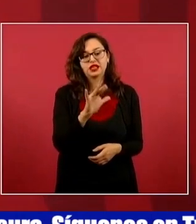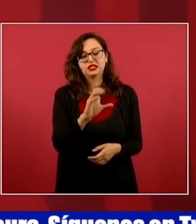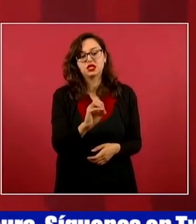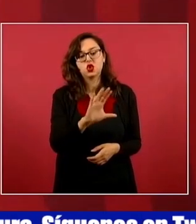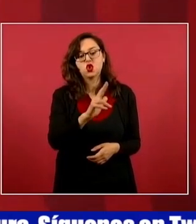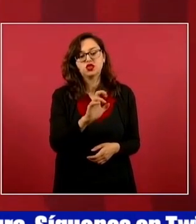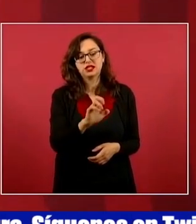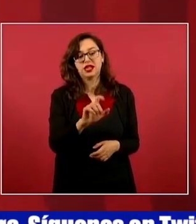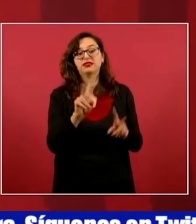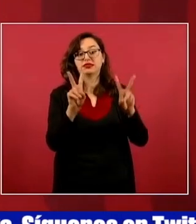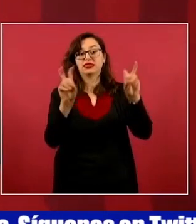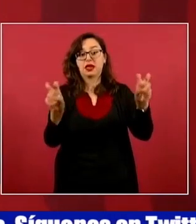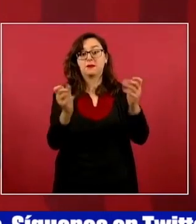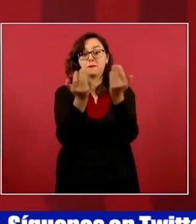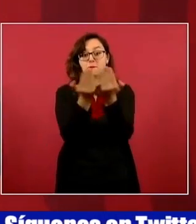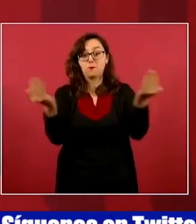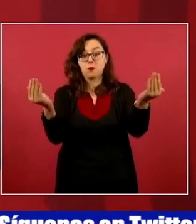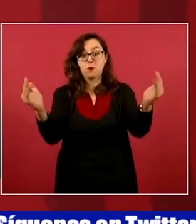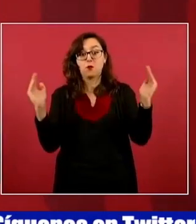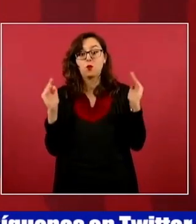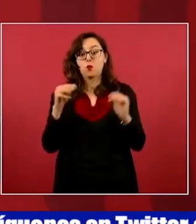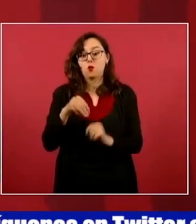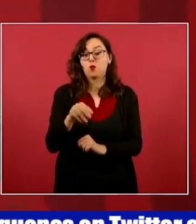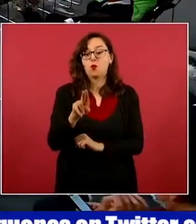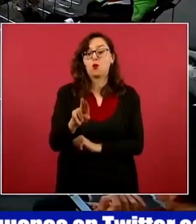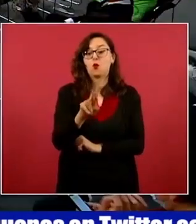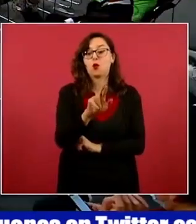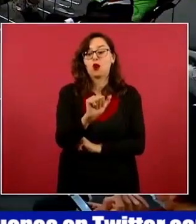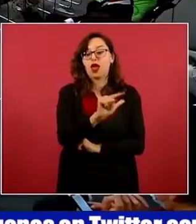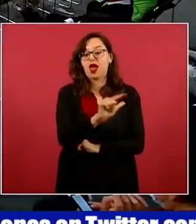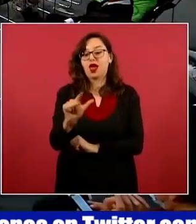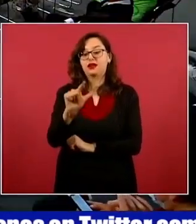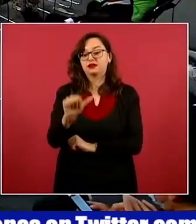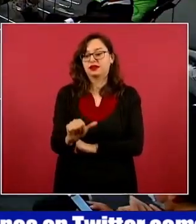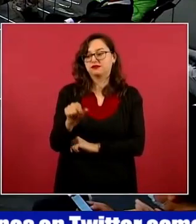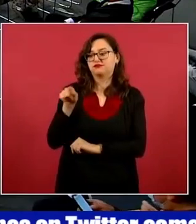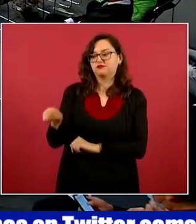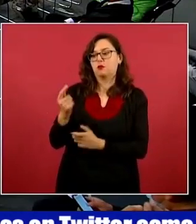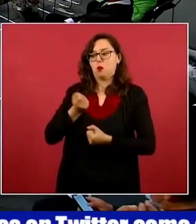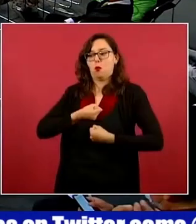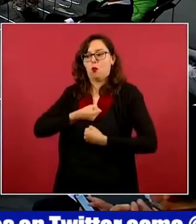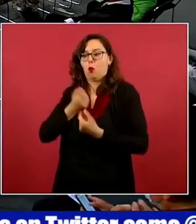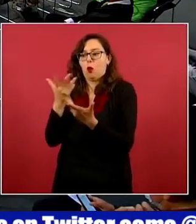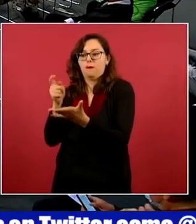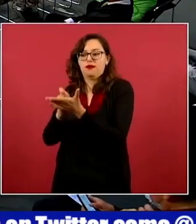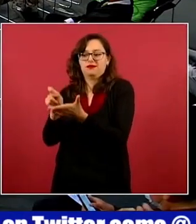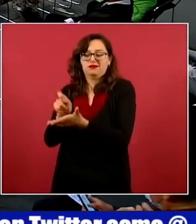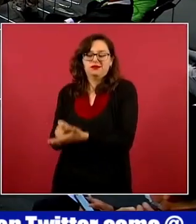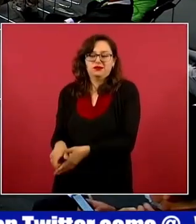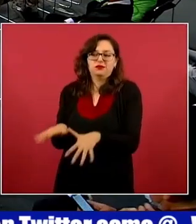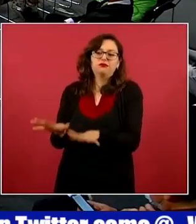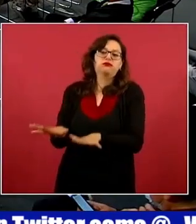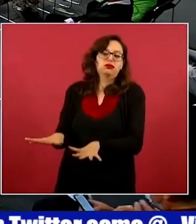de uno de los mejores poetas de América,